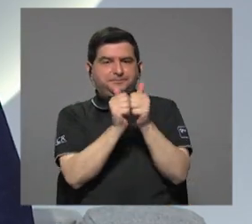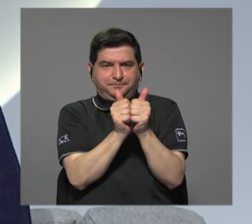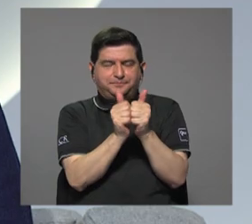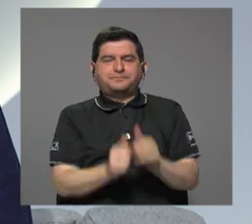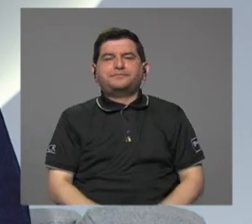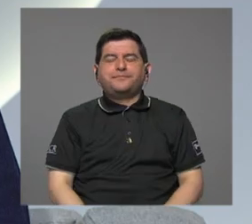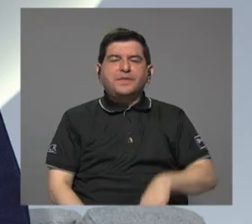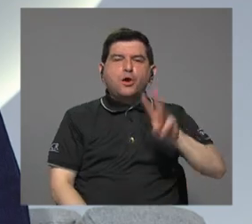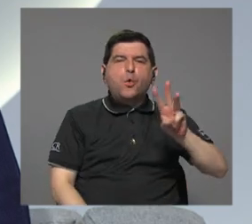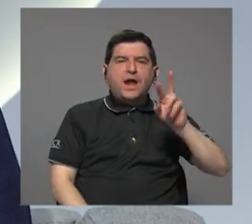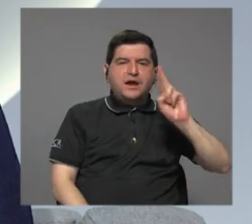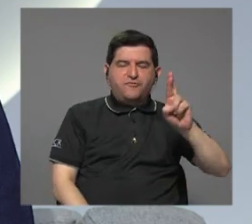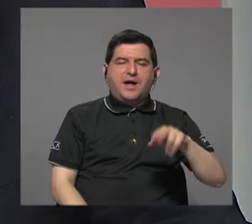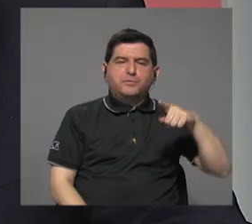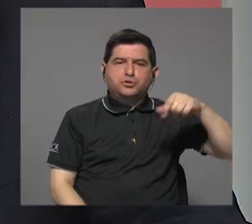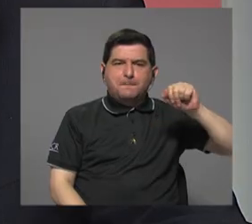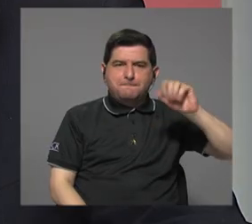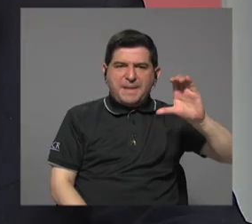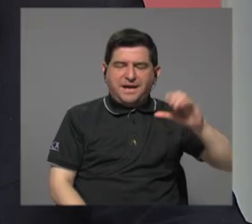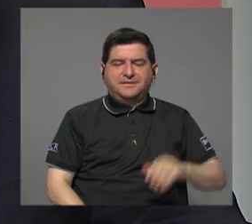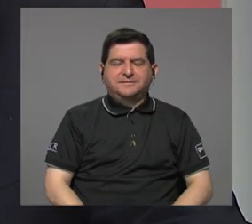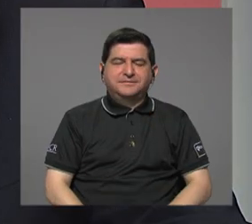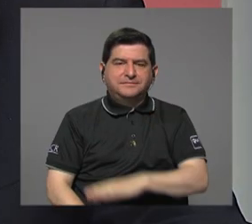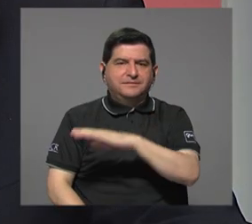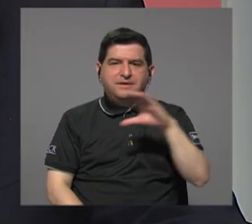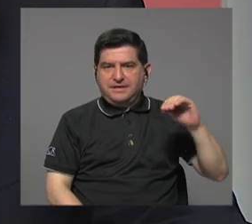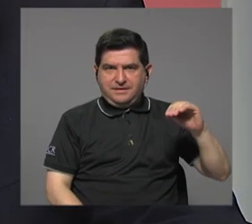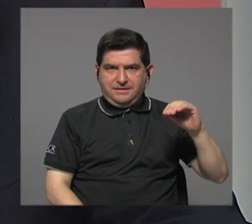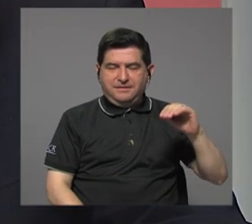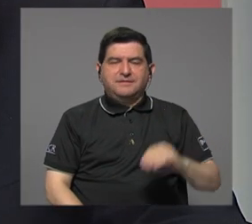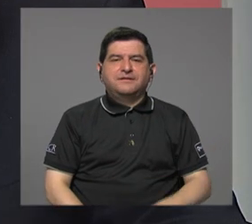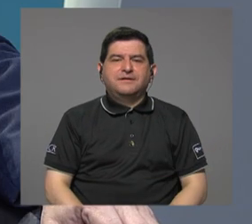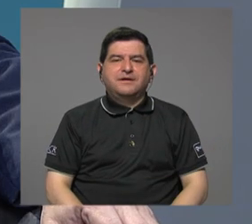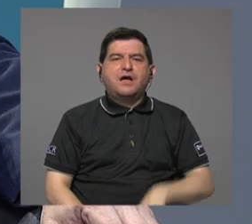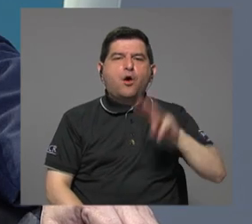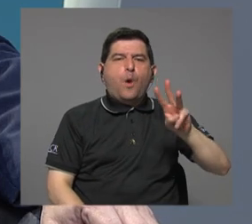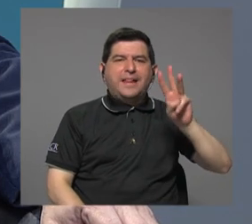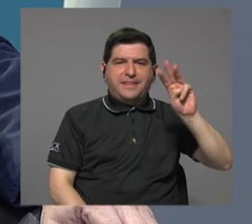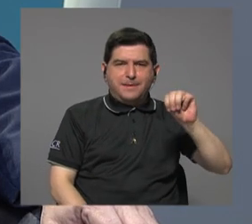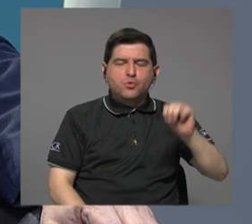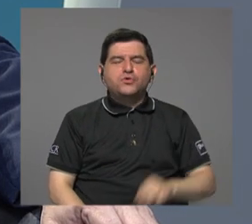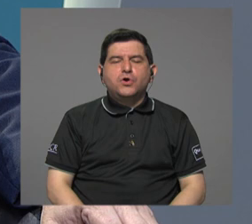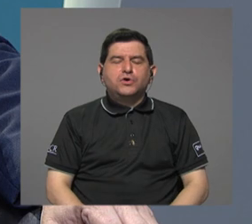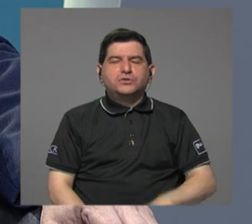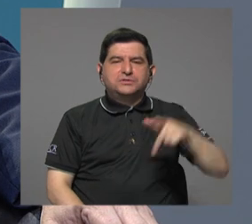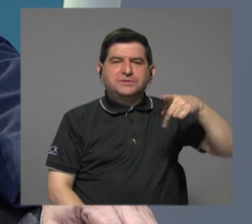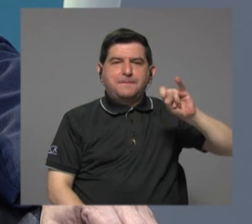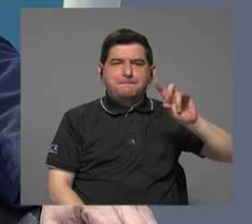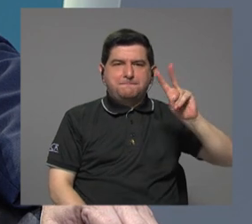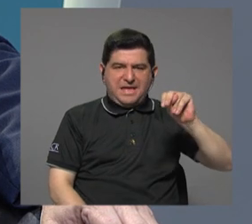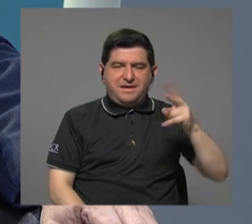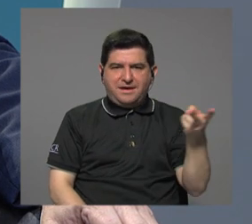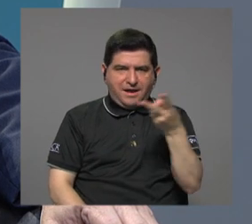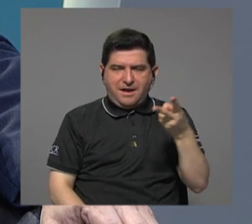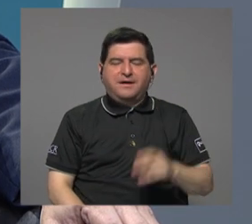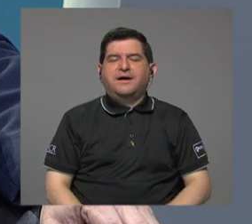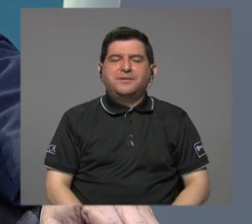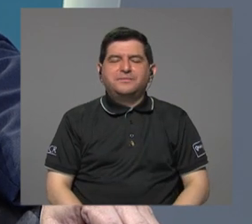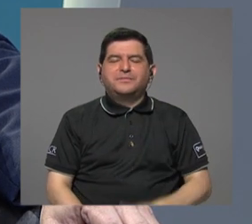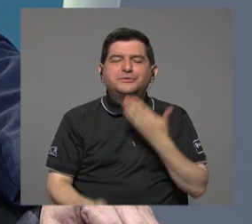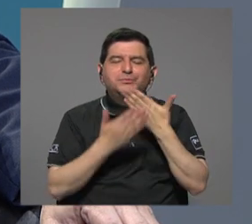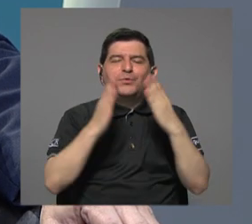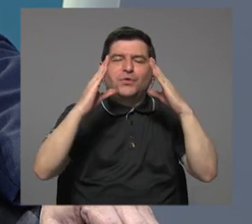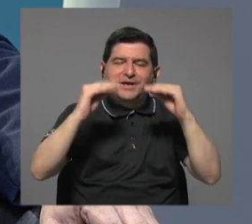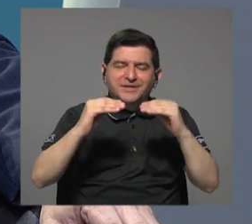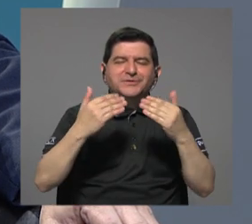o el más ramos del partido acción ciudadana y también está igual términos del partido integración nacional a ambos le damos la las buenas